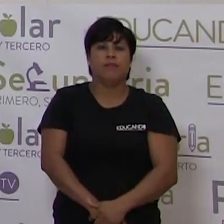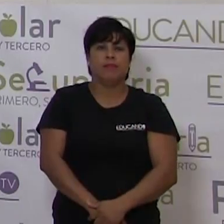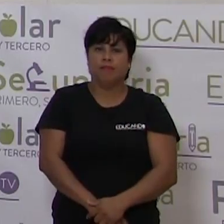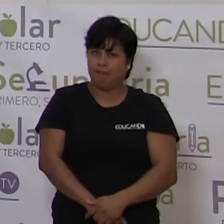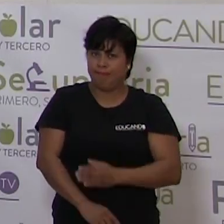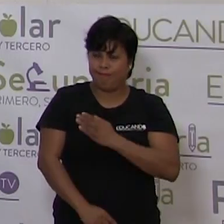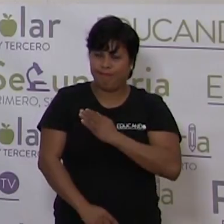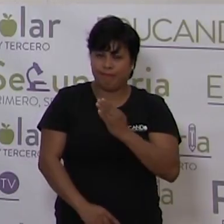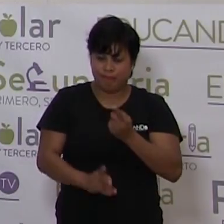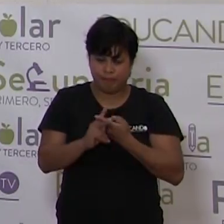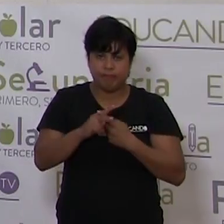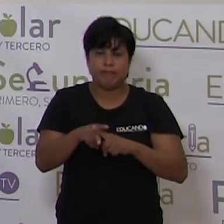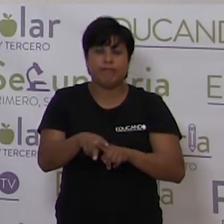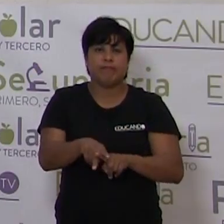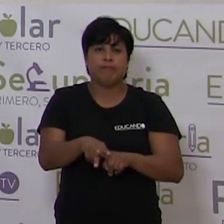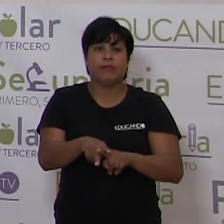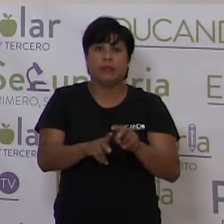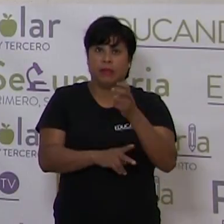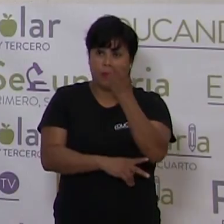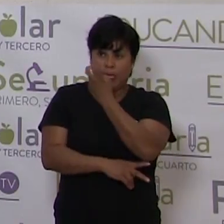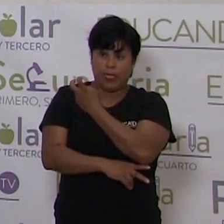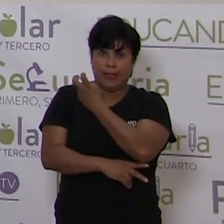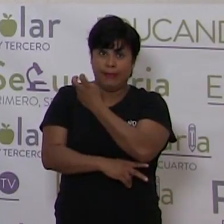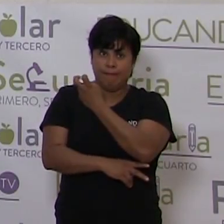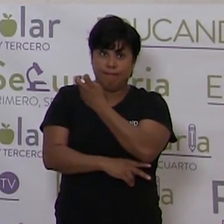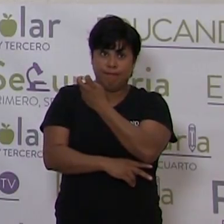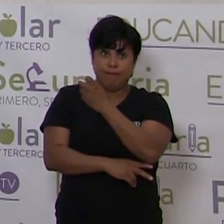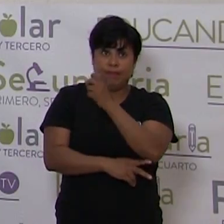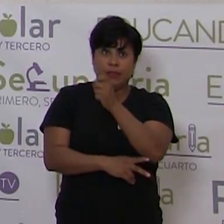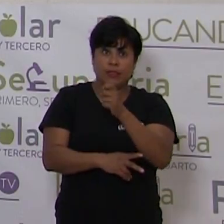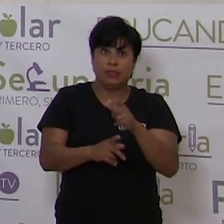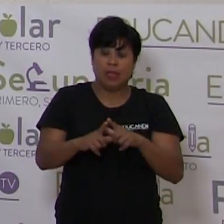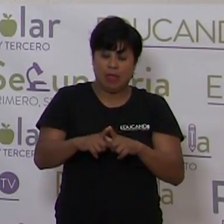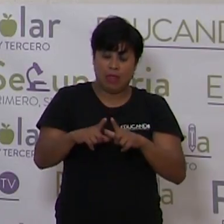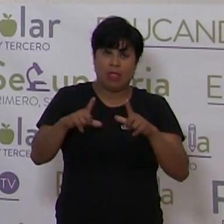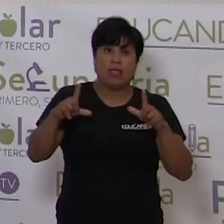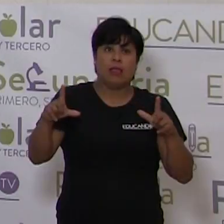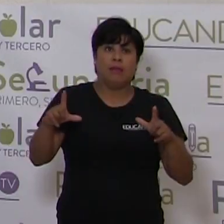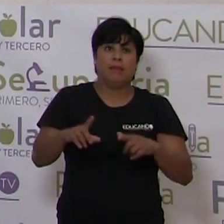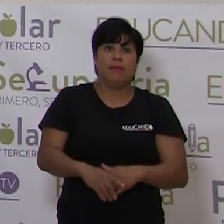Bueno, esta es la grande.